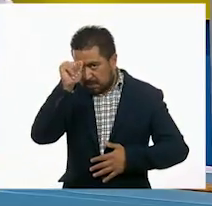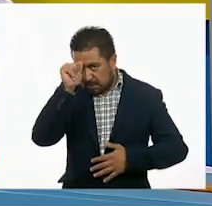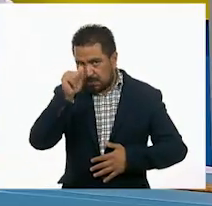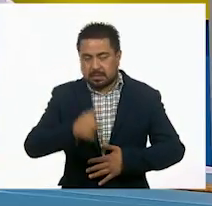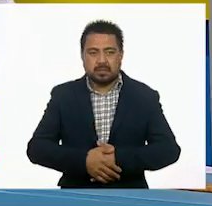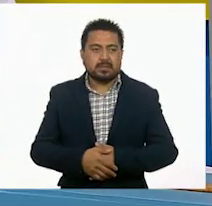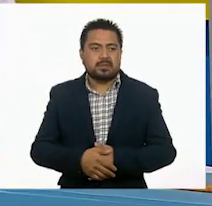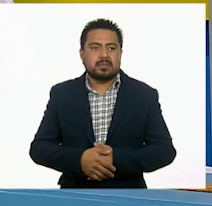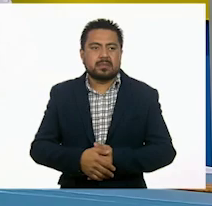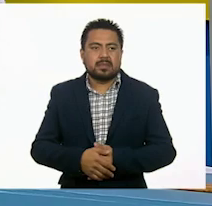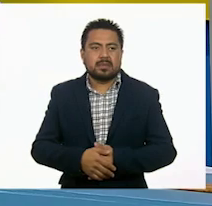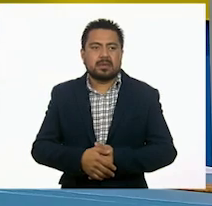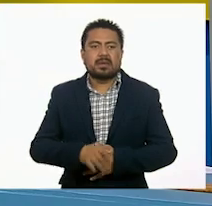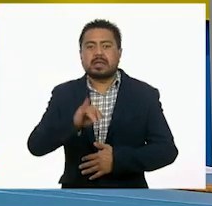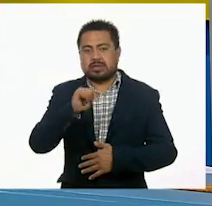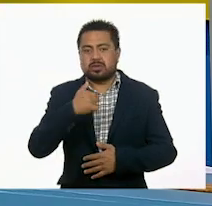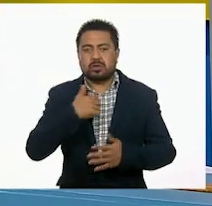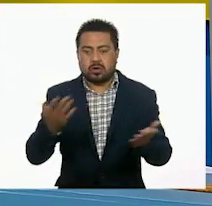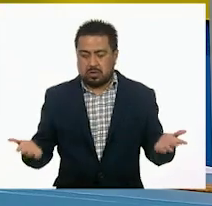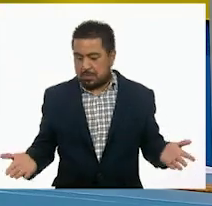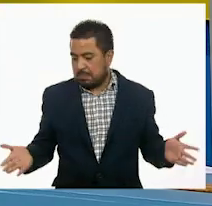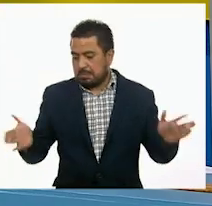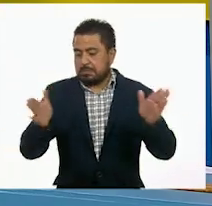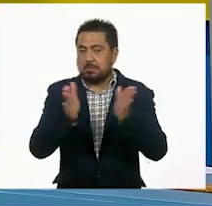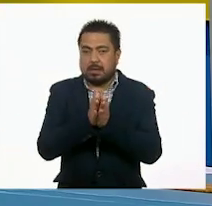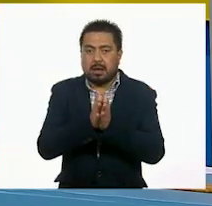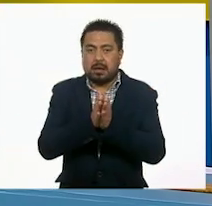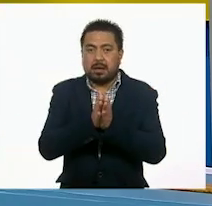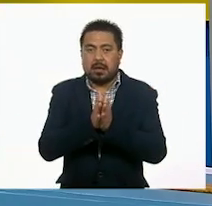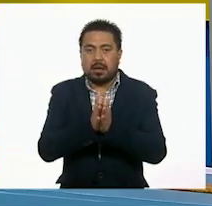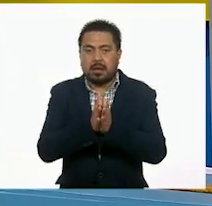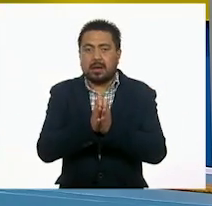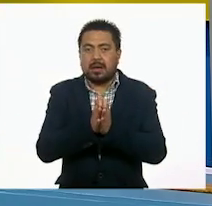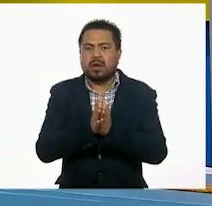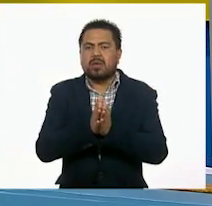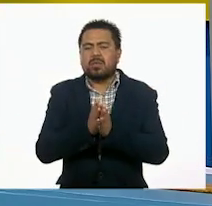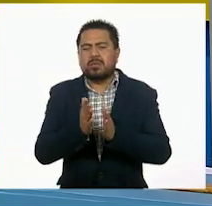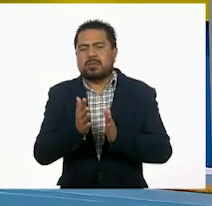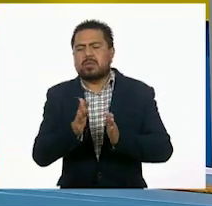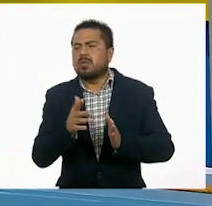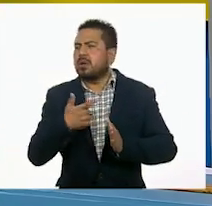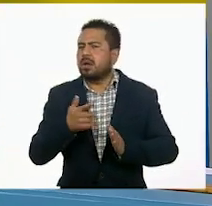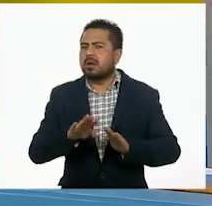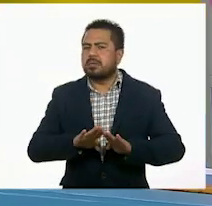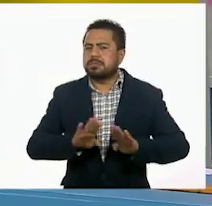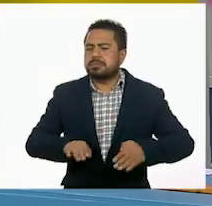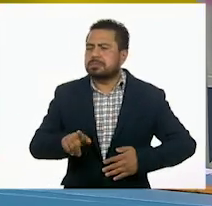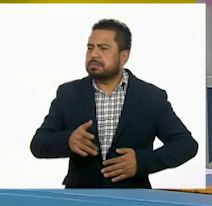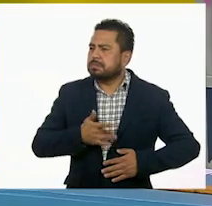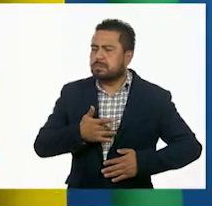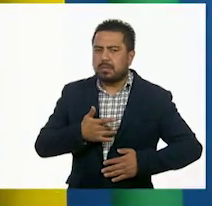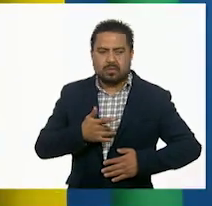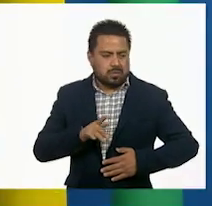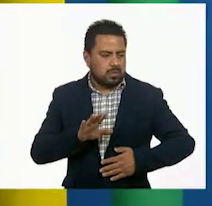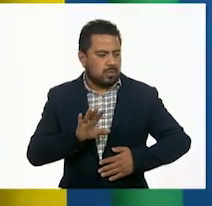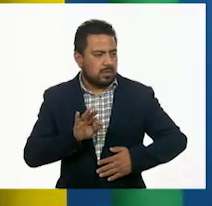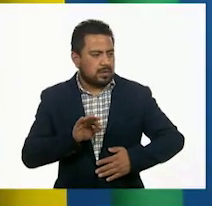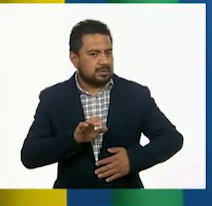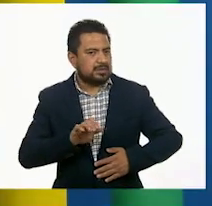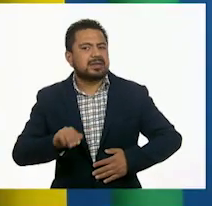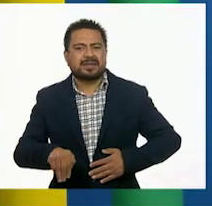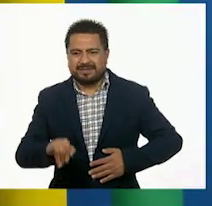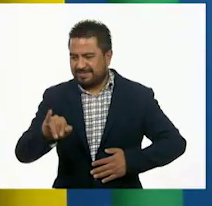Sí. Si yo la doblo a la mitad, ¿cuánto mediría, Juan Carlos? 40 centímetros. Muy